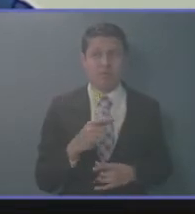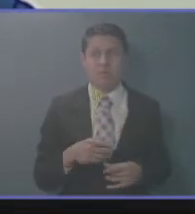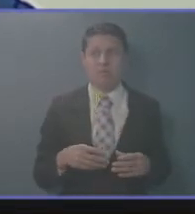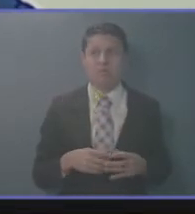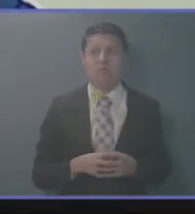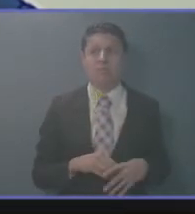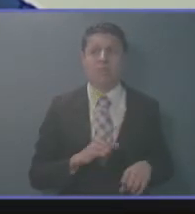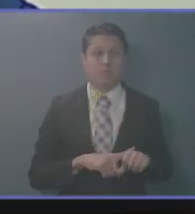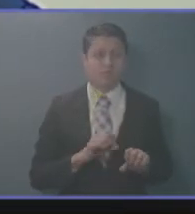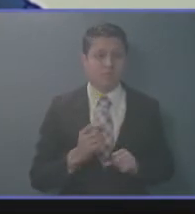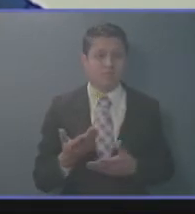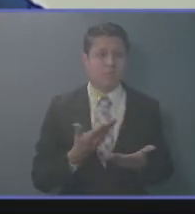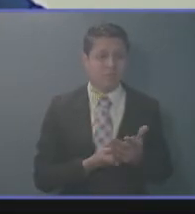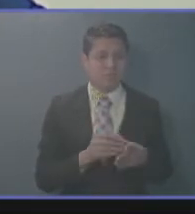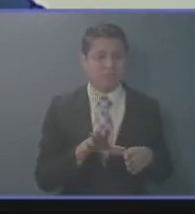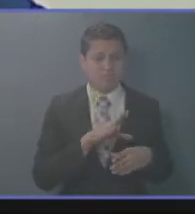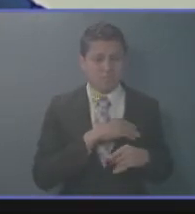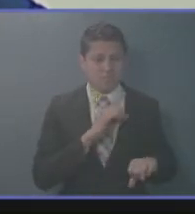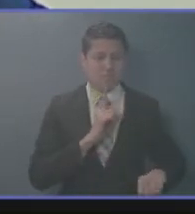carácter temporal